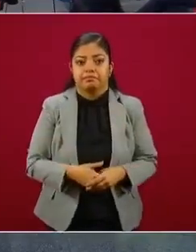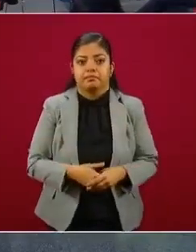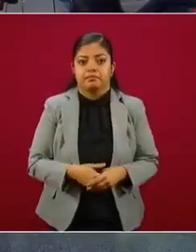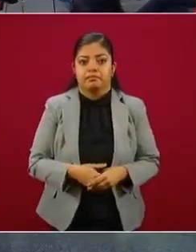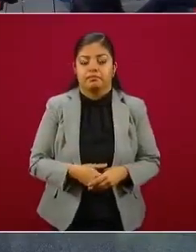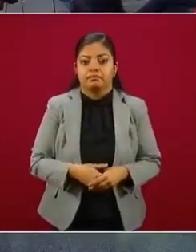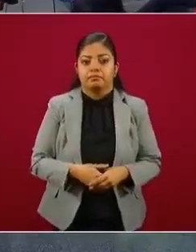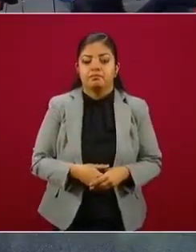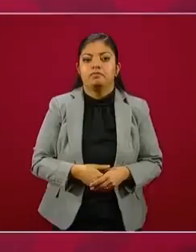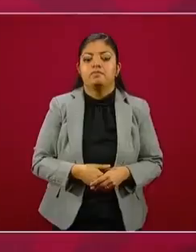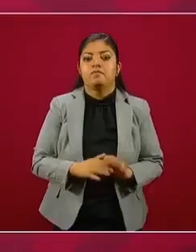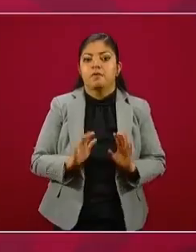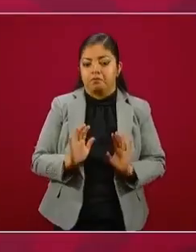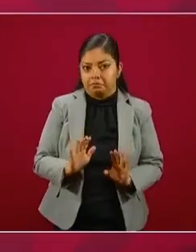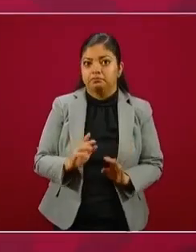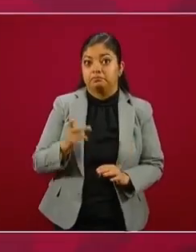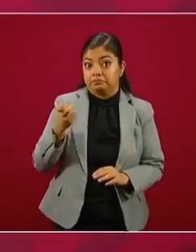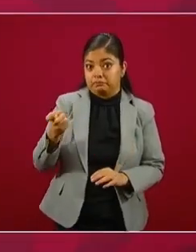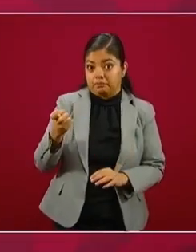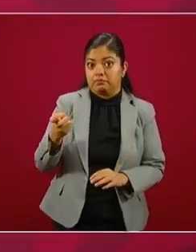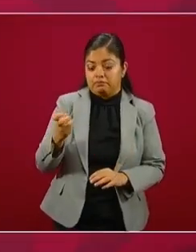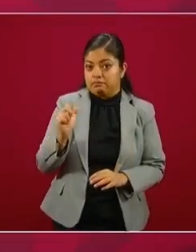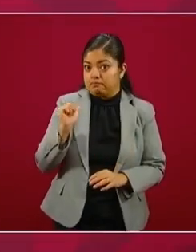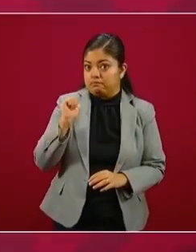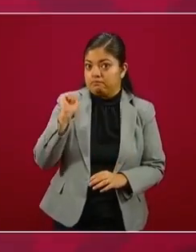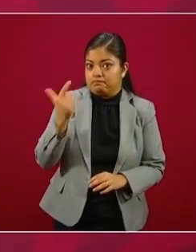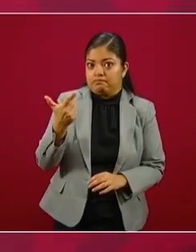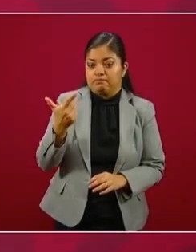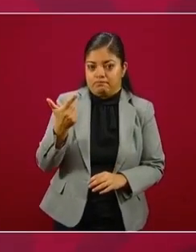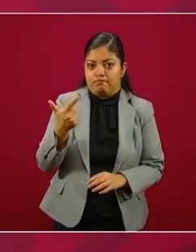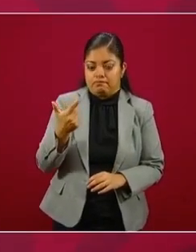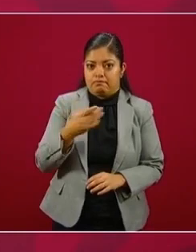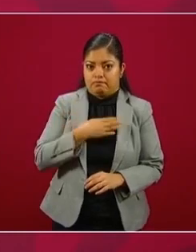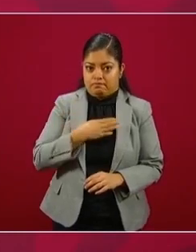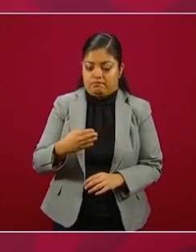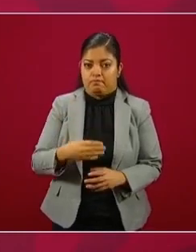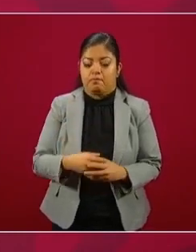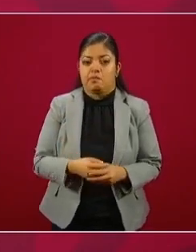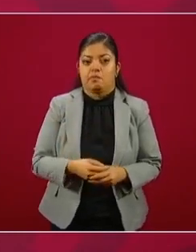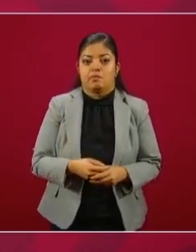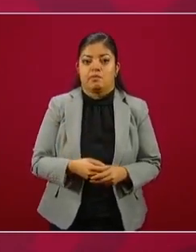es un elemento bueno. Miren,